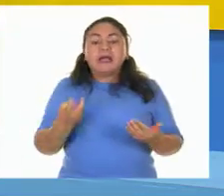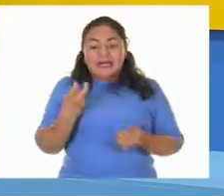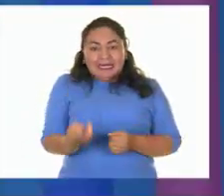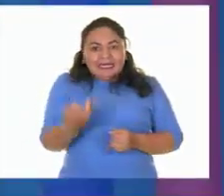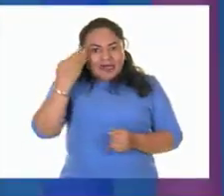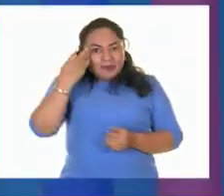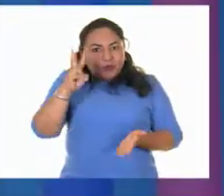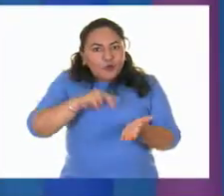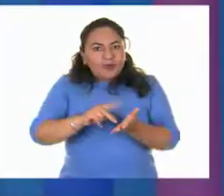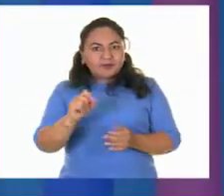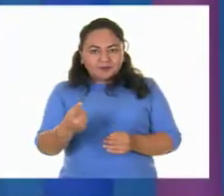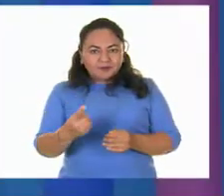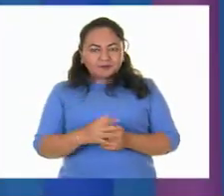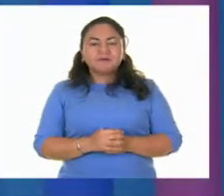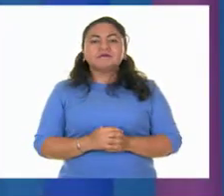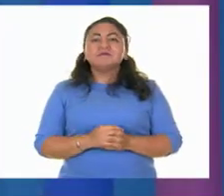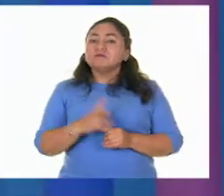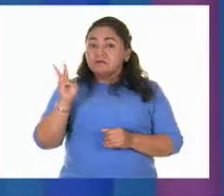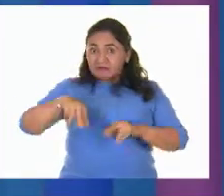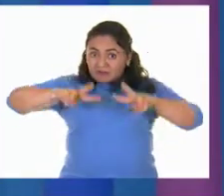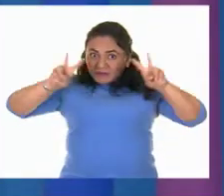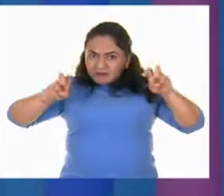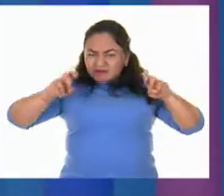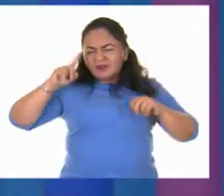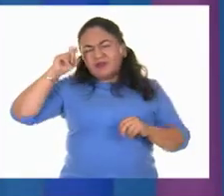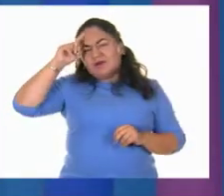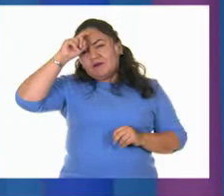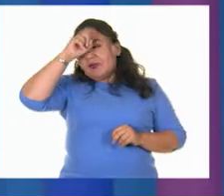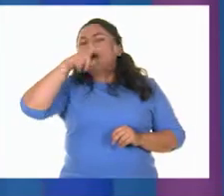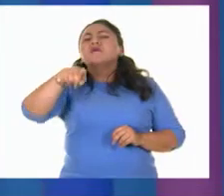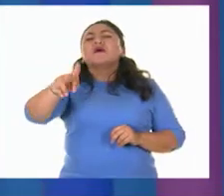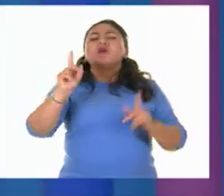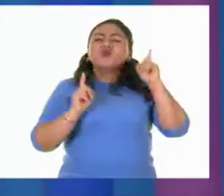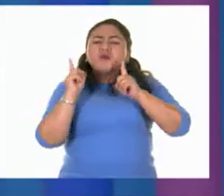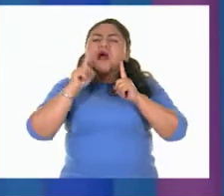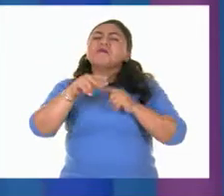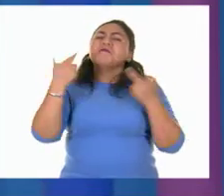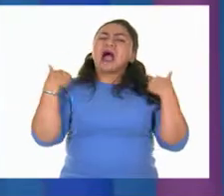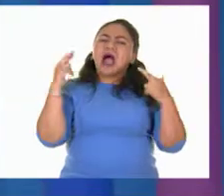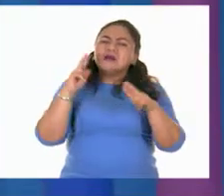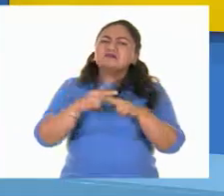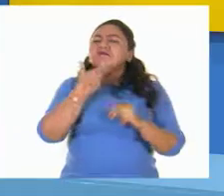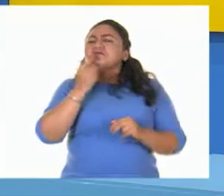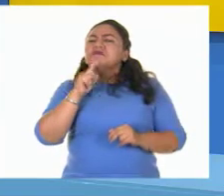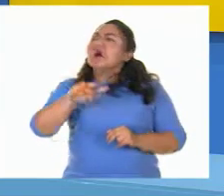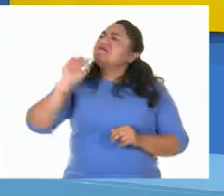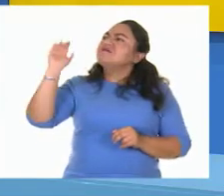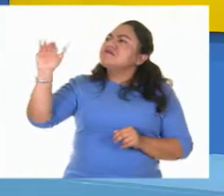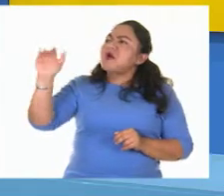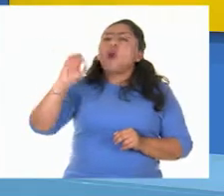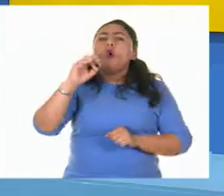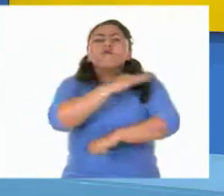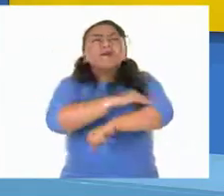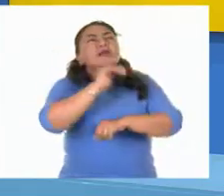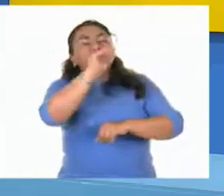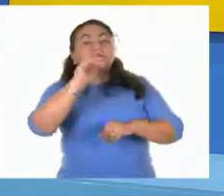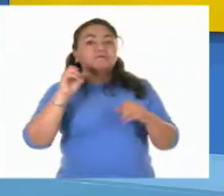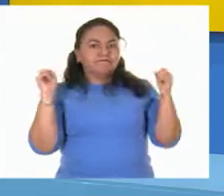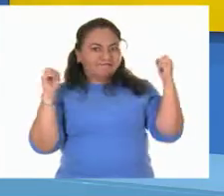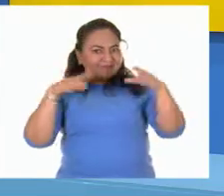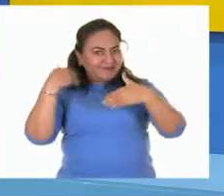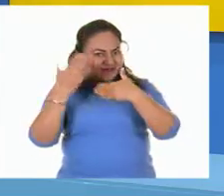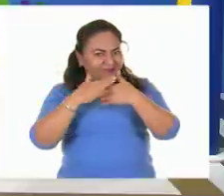hoy. Es un tema complejo. Así que pregúntale tus dudas a tus maestras y maestros y a tu familia. Nos vemos hasta la